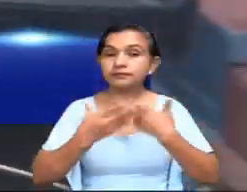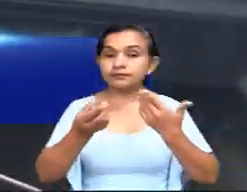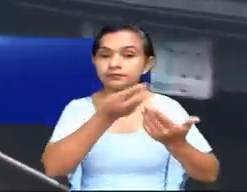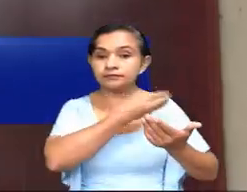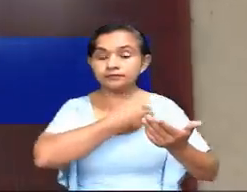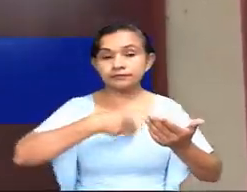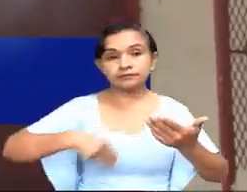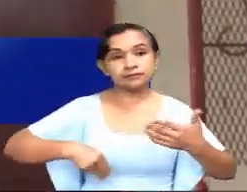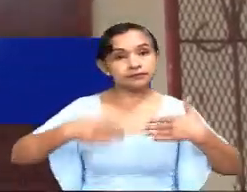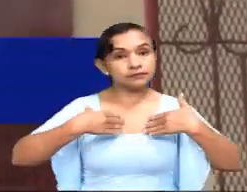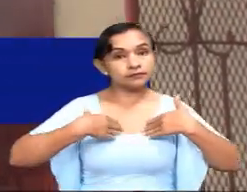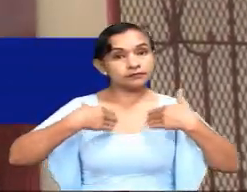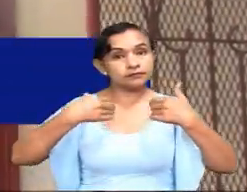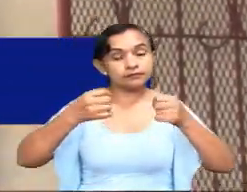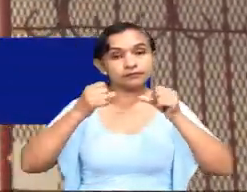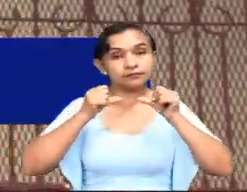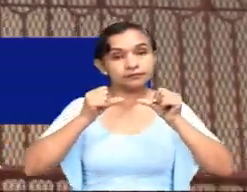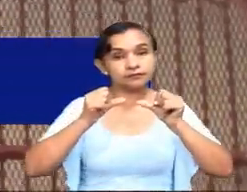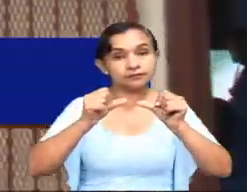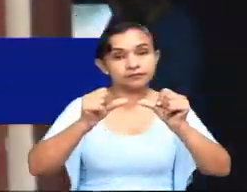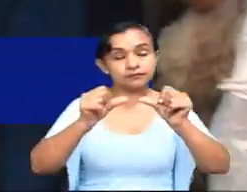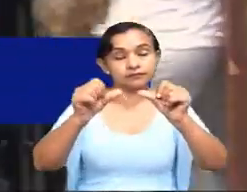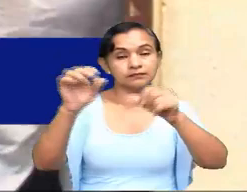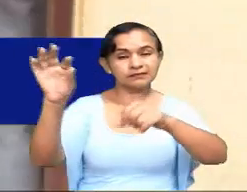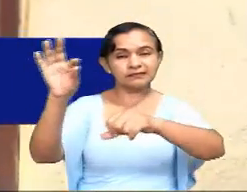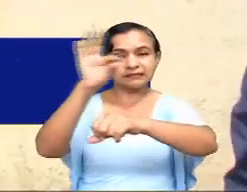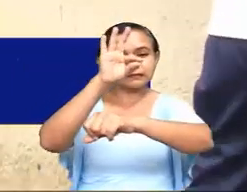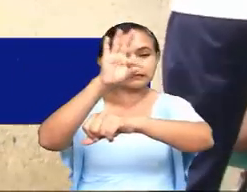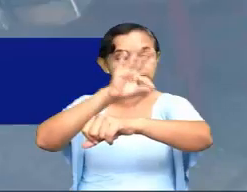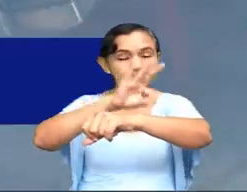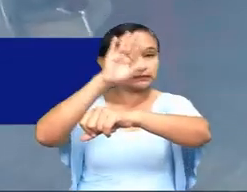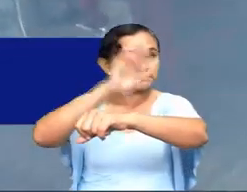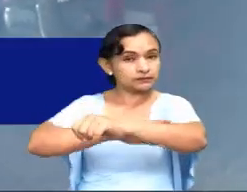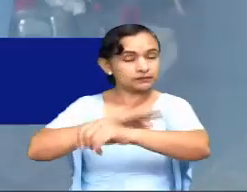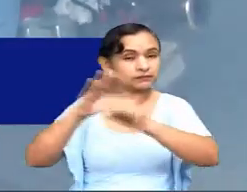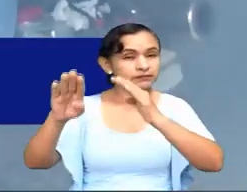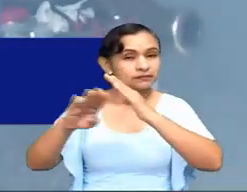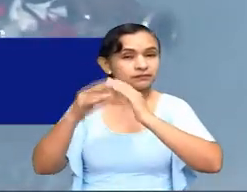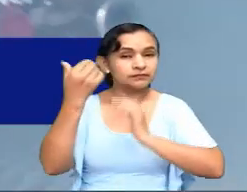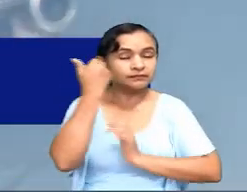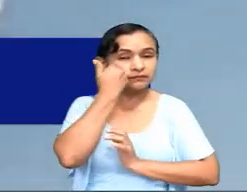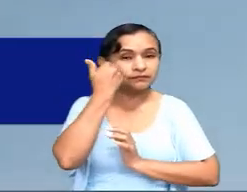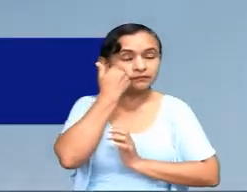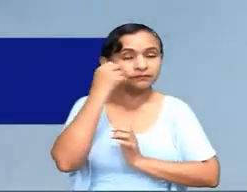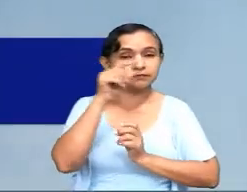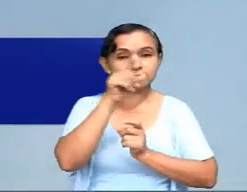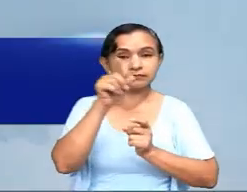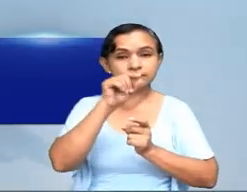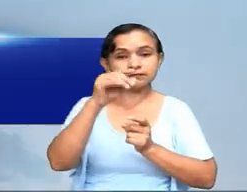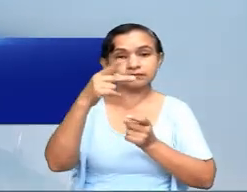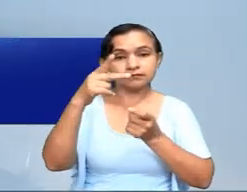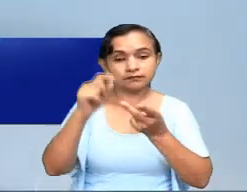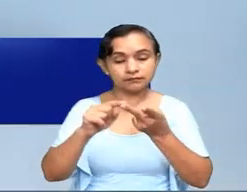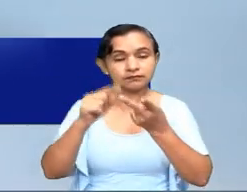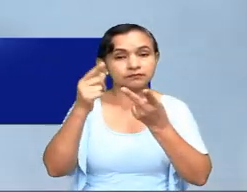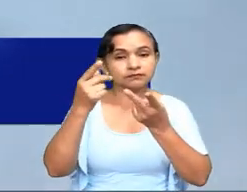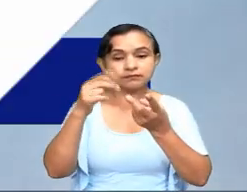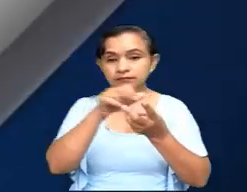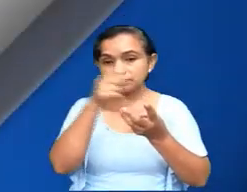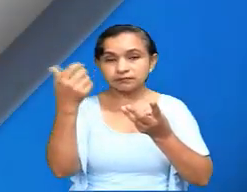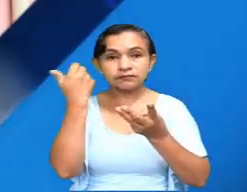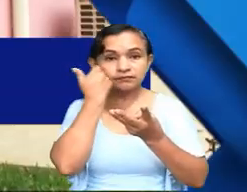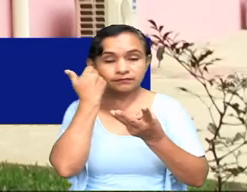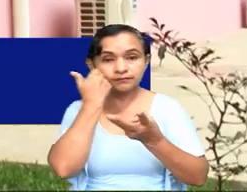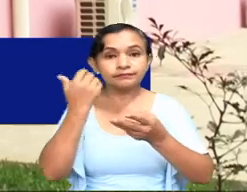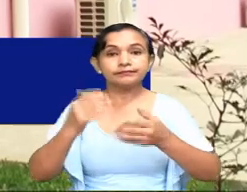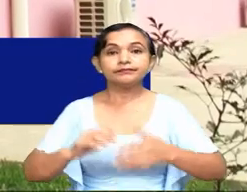Ministerio de Salud en permanente combate contra el mosquito transmisor del dengue, Zika y Chikungunya.